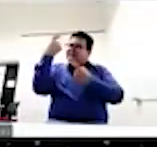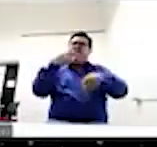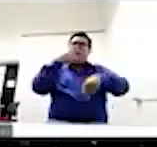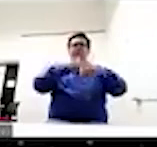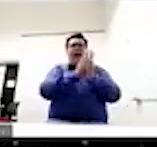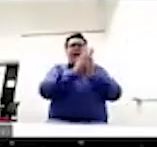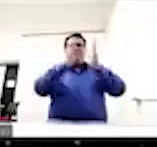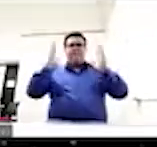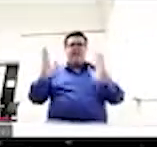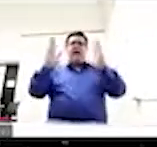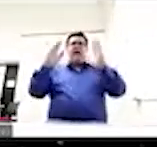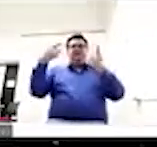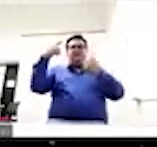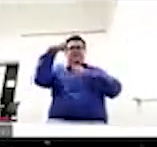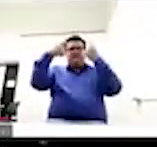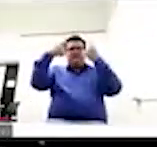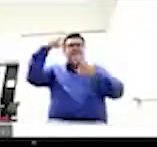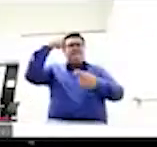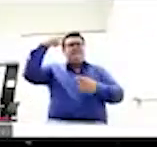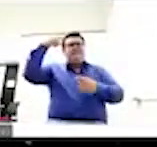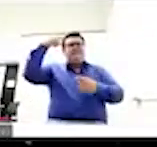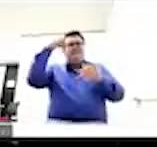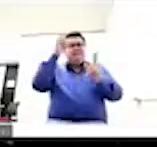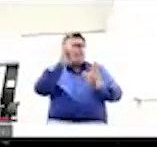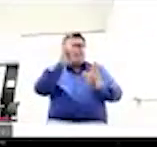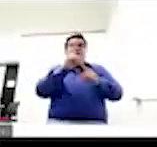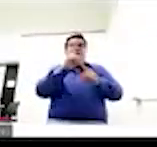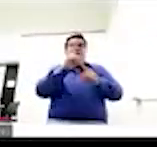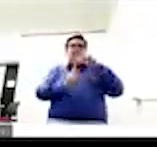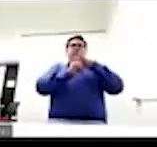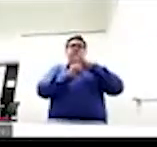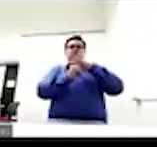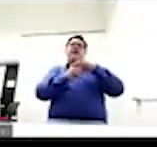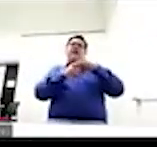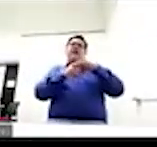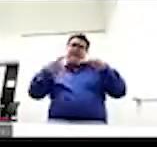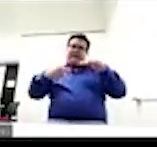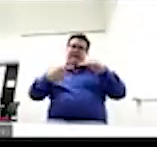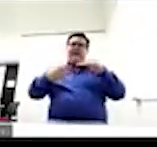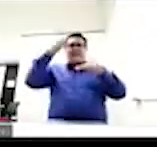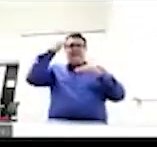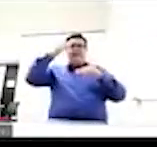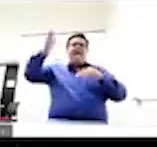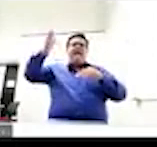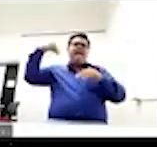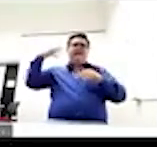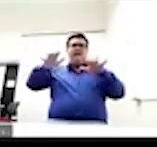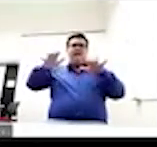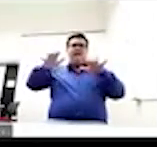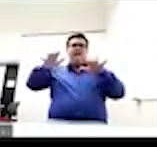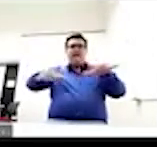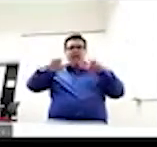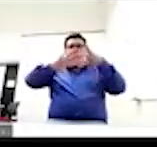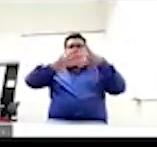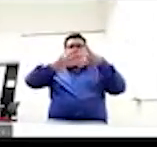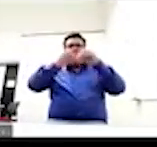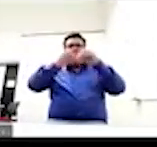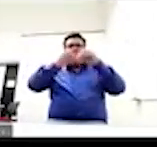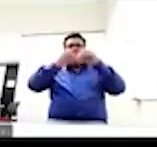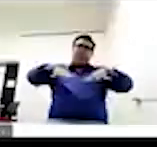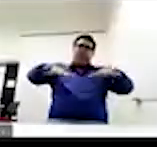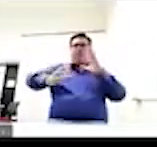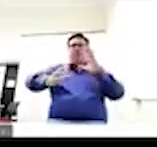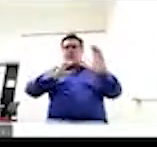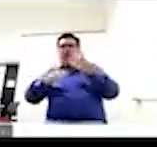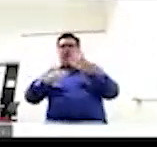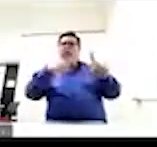la especulación. Los orígenes o sobre aquello que está entre lugares como los jardines y las celosías. Aquí